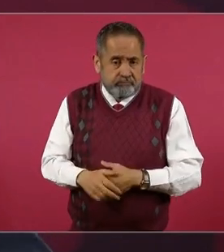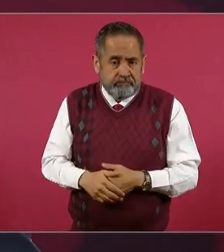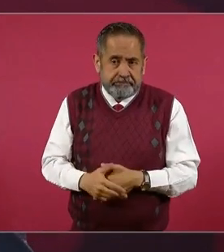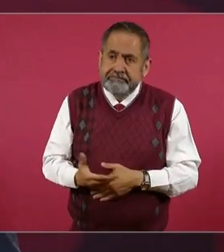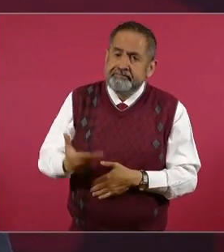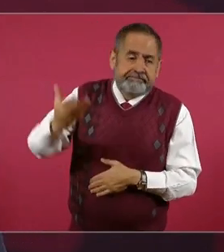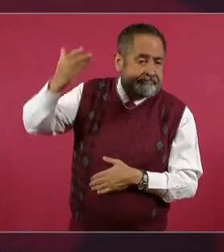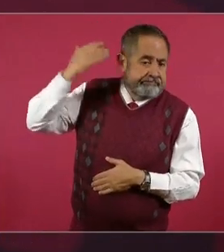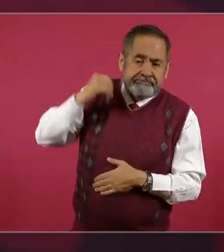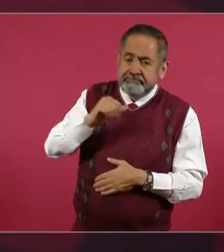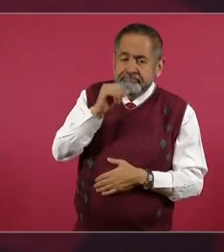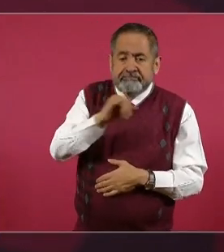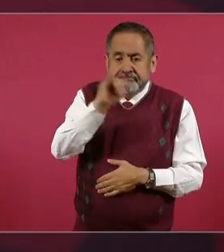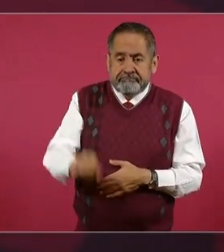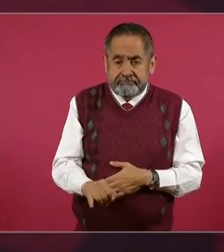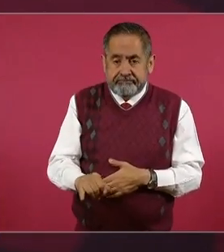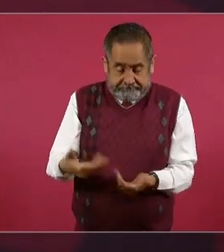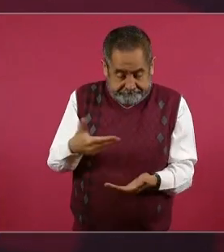Nunca.